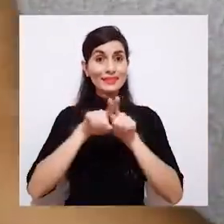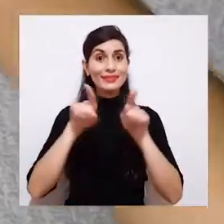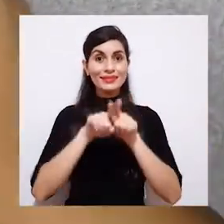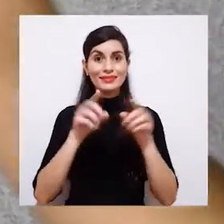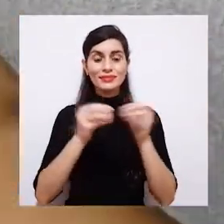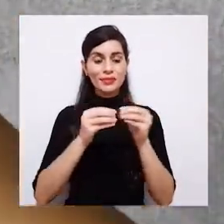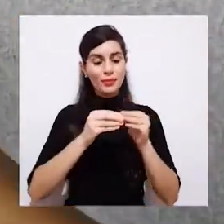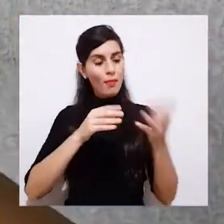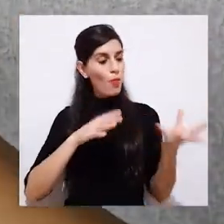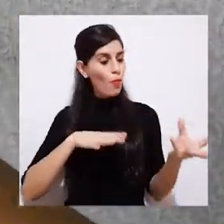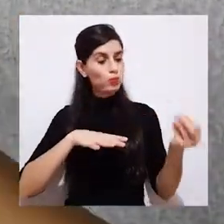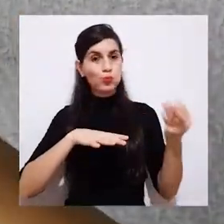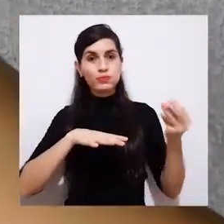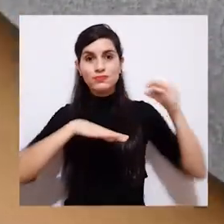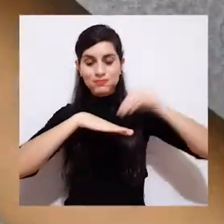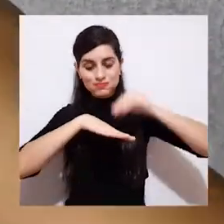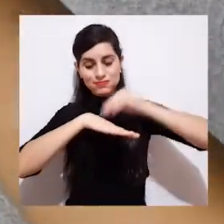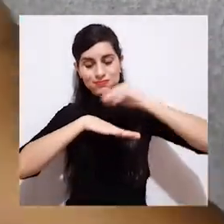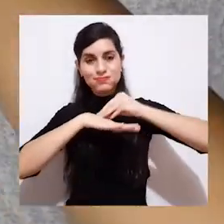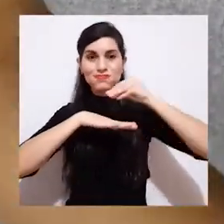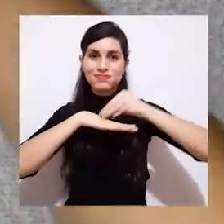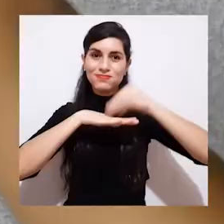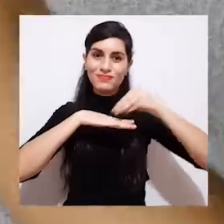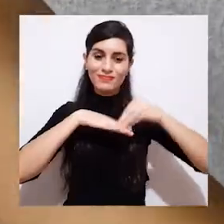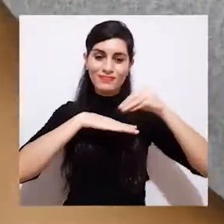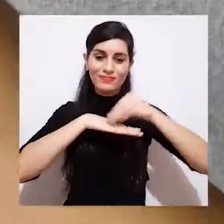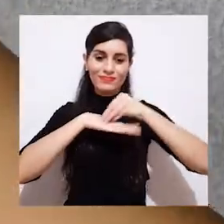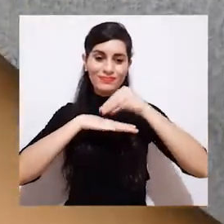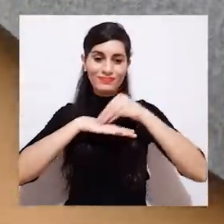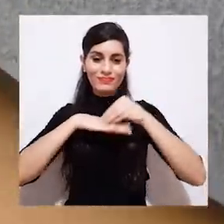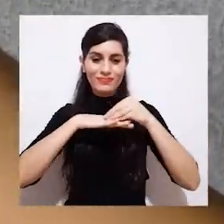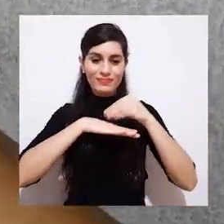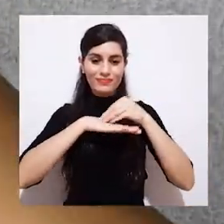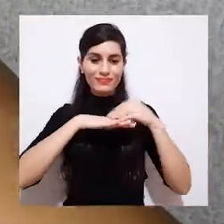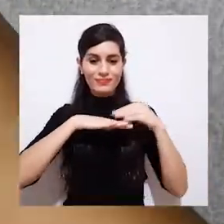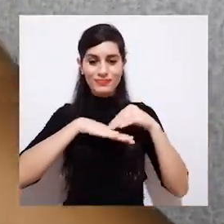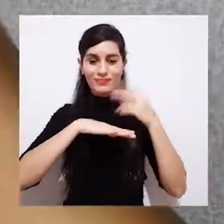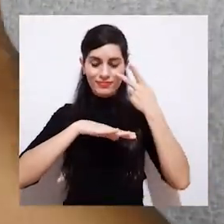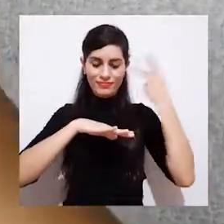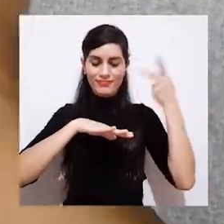Voy a regresar a mi esponja para así poder difuminar y unir todos los tonos.